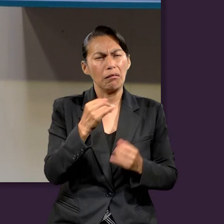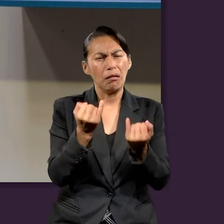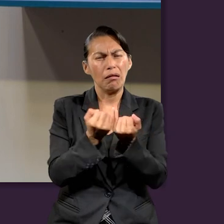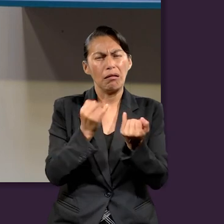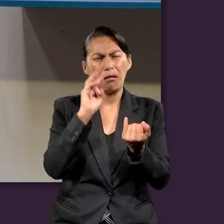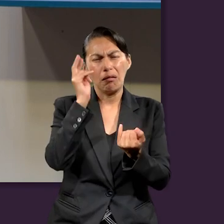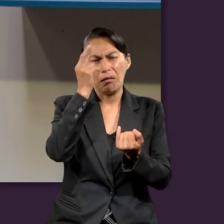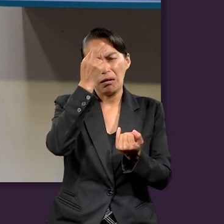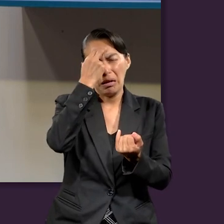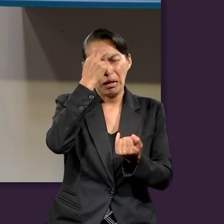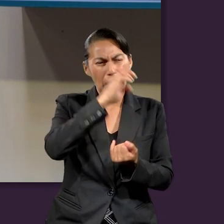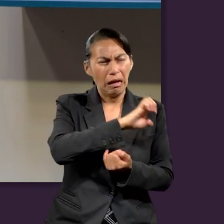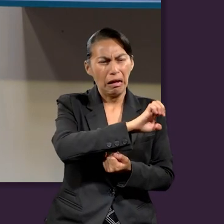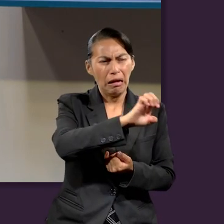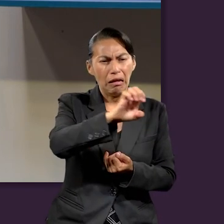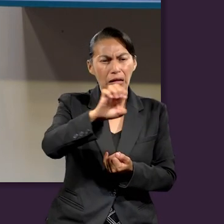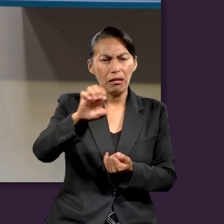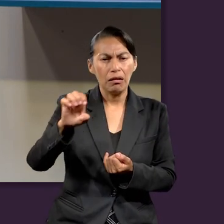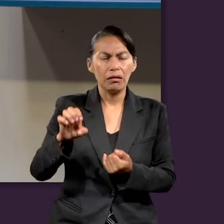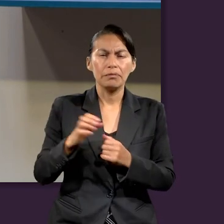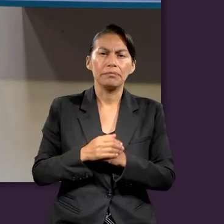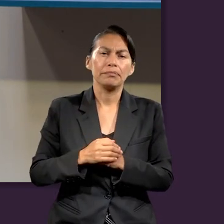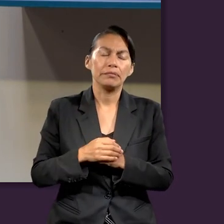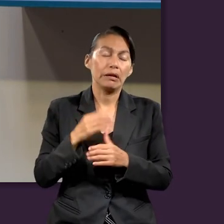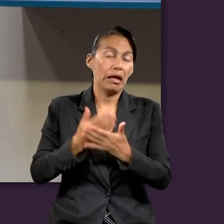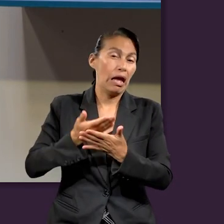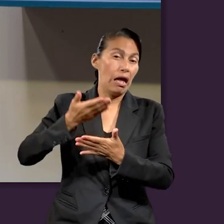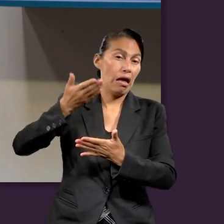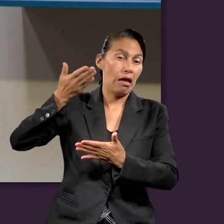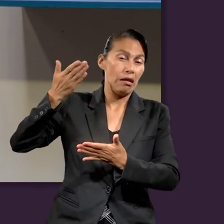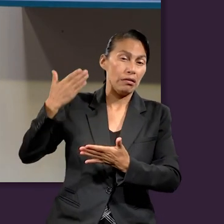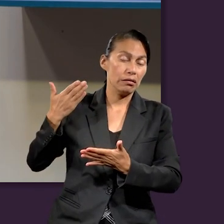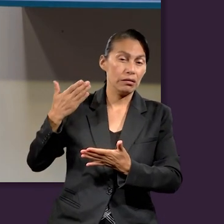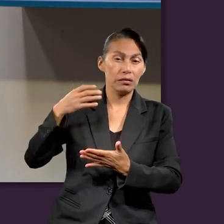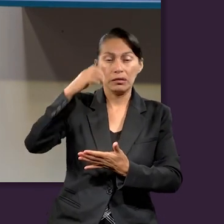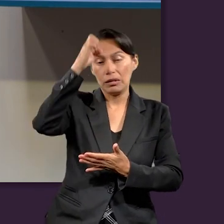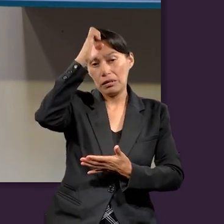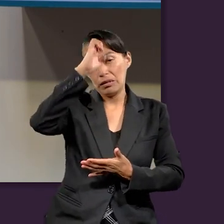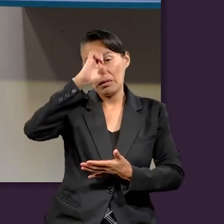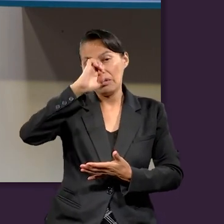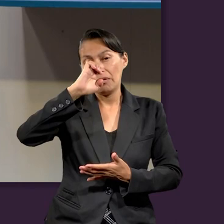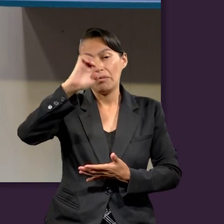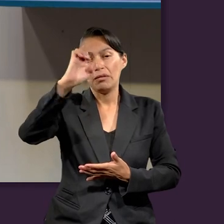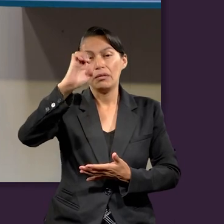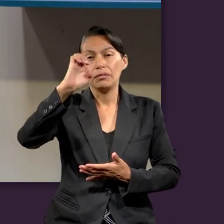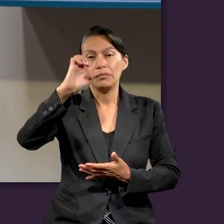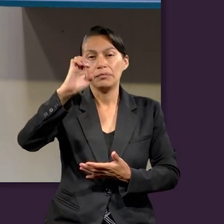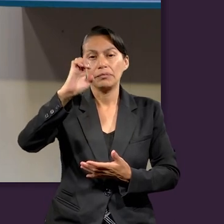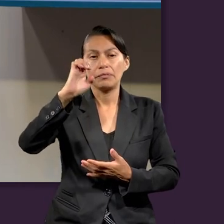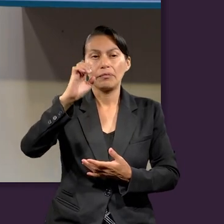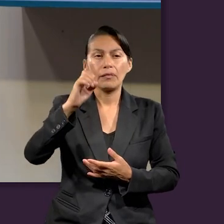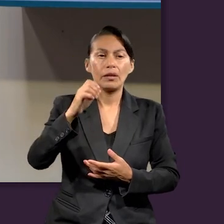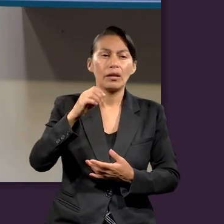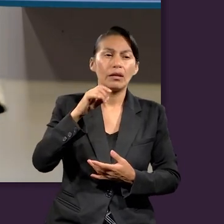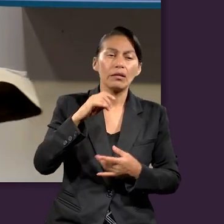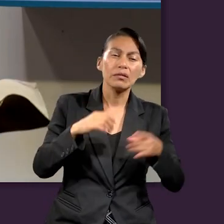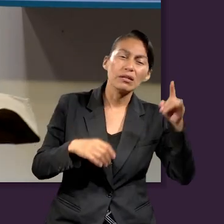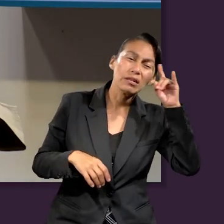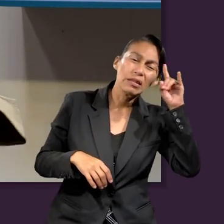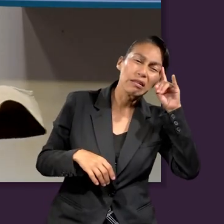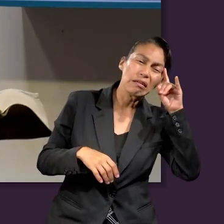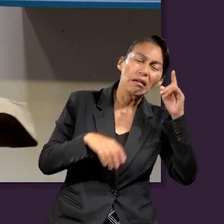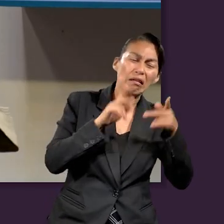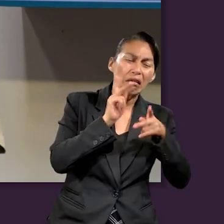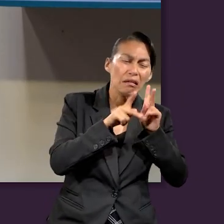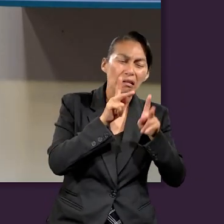es el Edén. Si ustedes recordarán, cuando Eva se vio identificar, la entrevista que